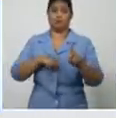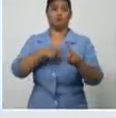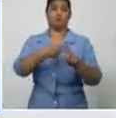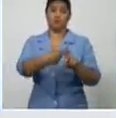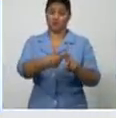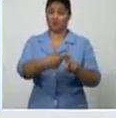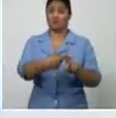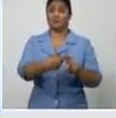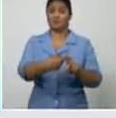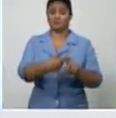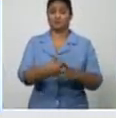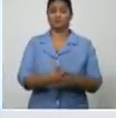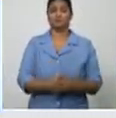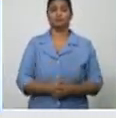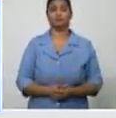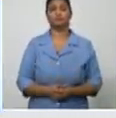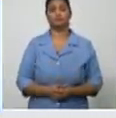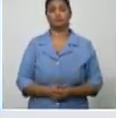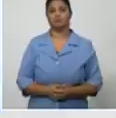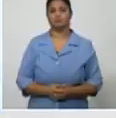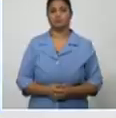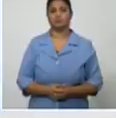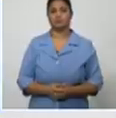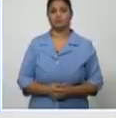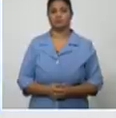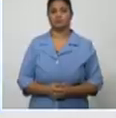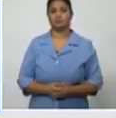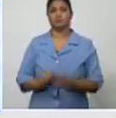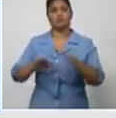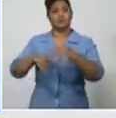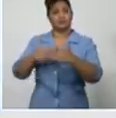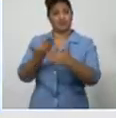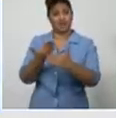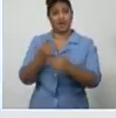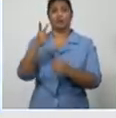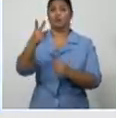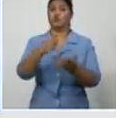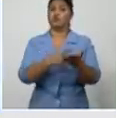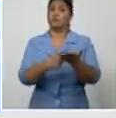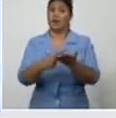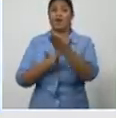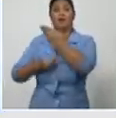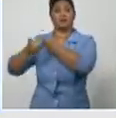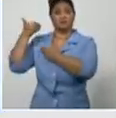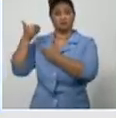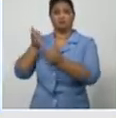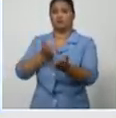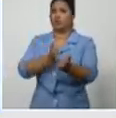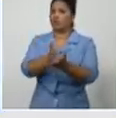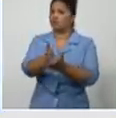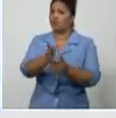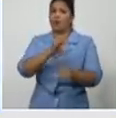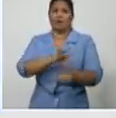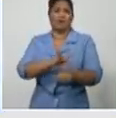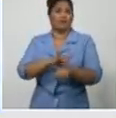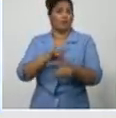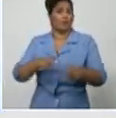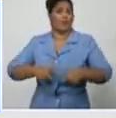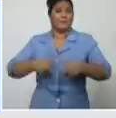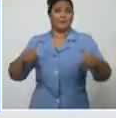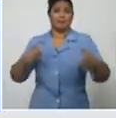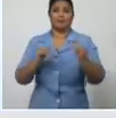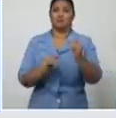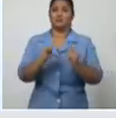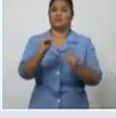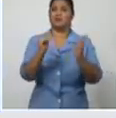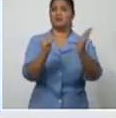como ha pasado en algunos de los días, como se puede ver, que hemos estado por encima de 1.000, con un predominio de